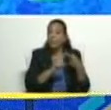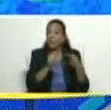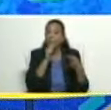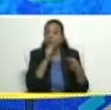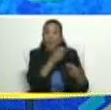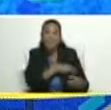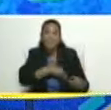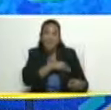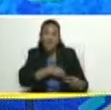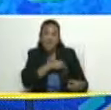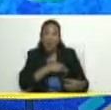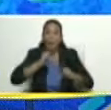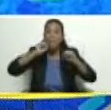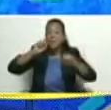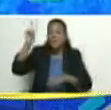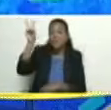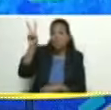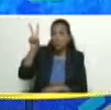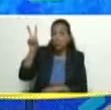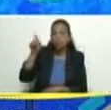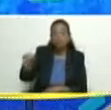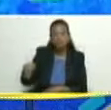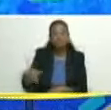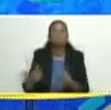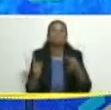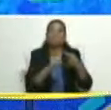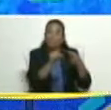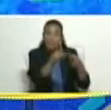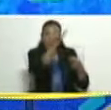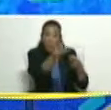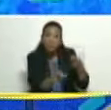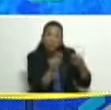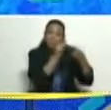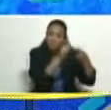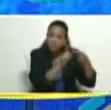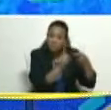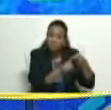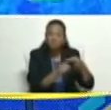la gran misión, ¡Viva Venezuela! Ernesto Villegas.